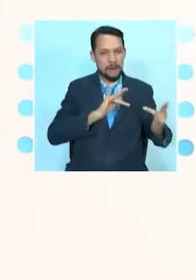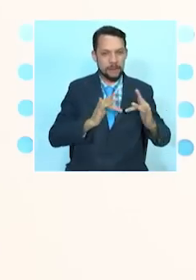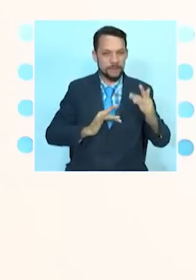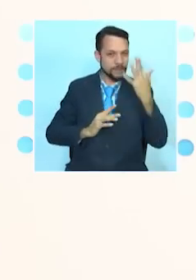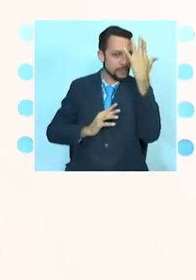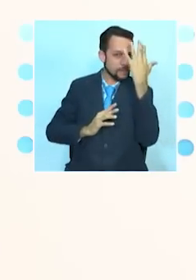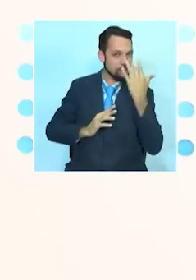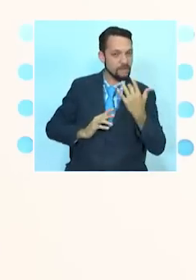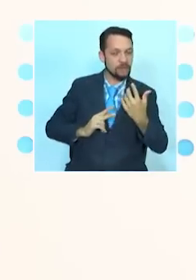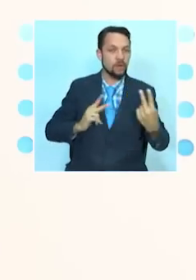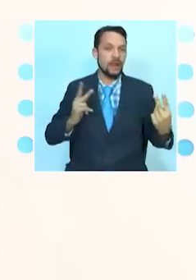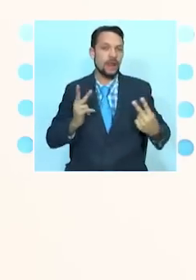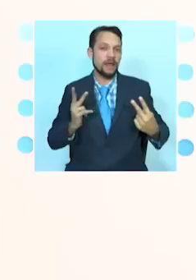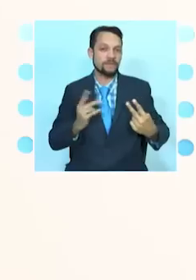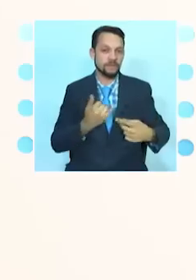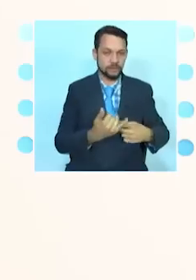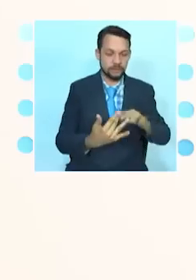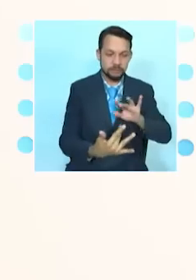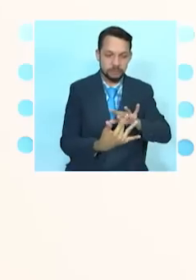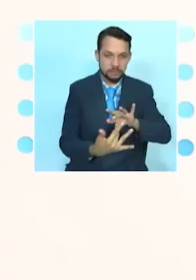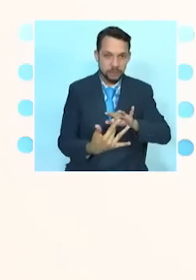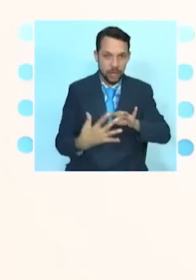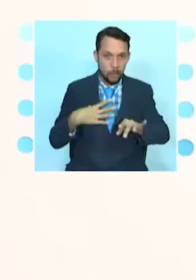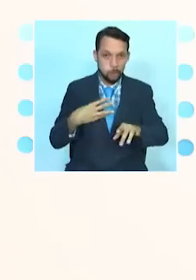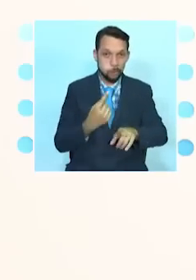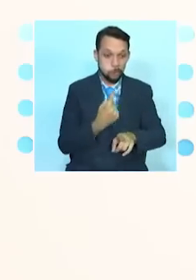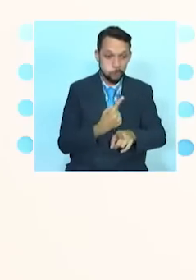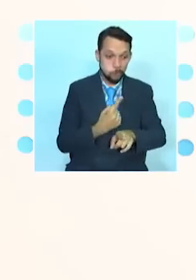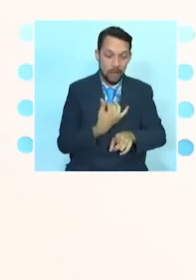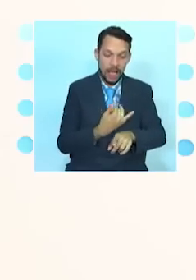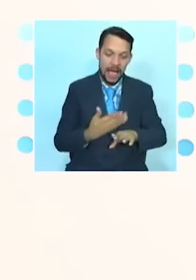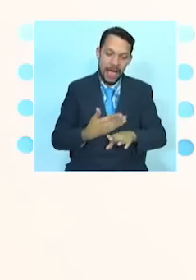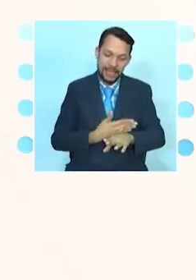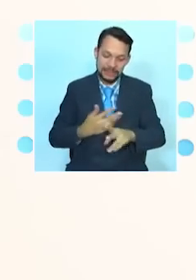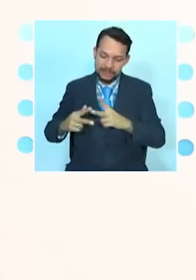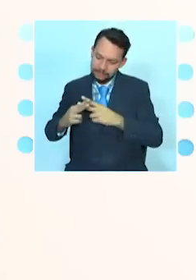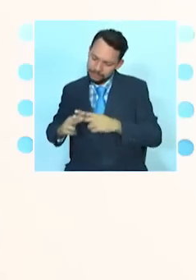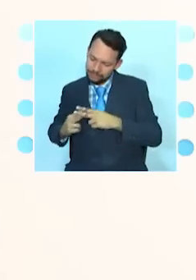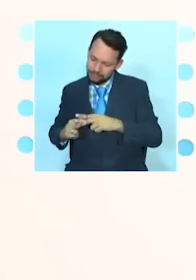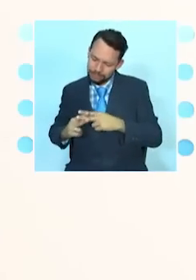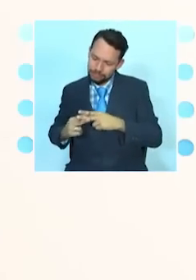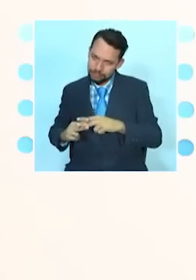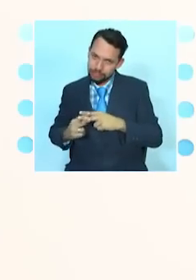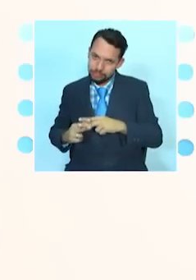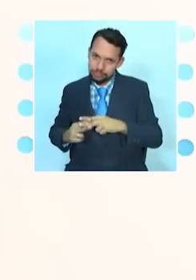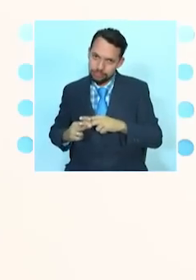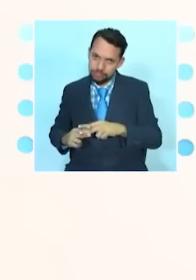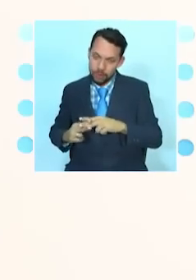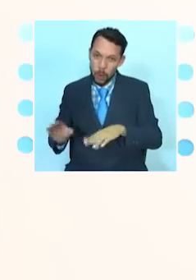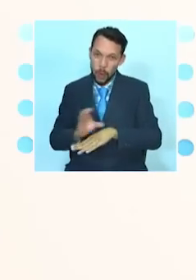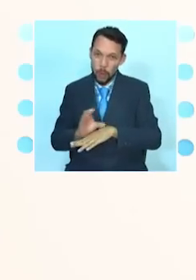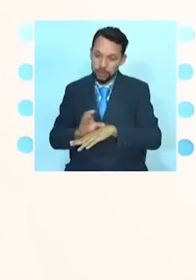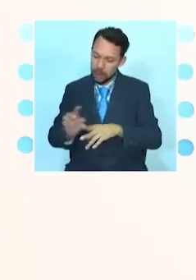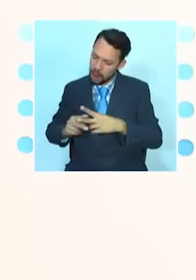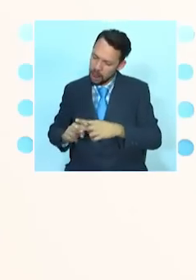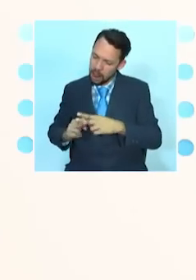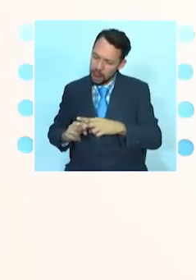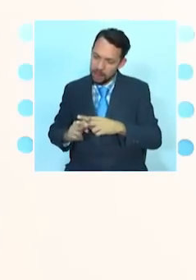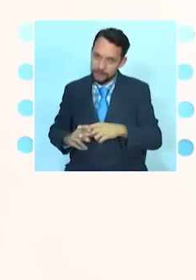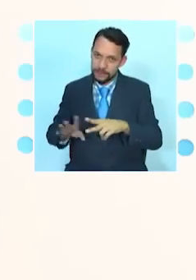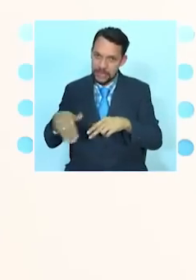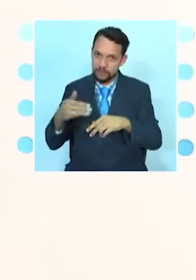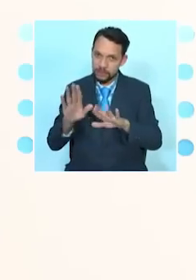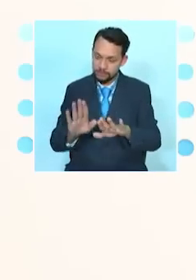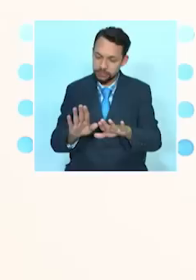Live con el programa en directo aunque no estamos todavía estamos presentando una pequeña dificultad para ingresar a Facebook Live pero en la